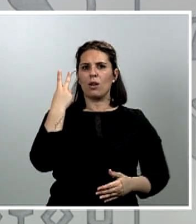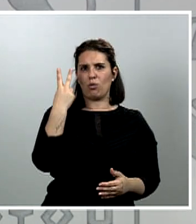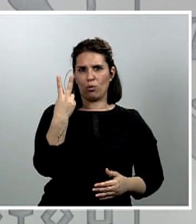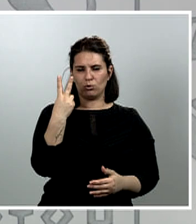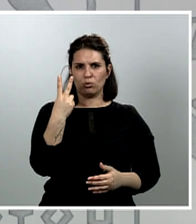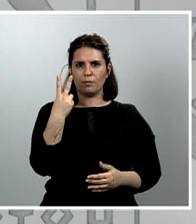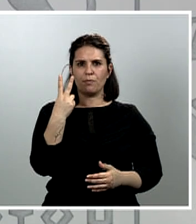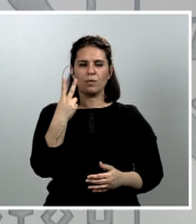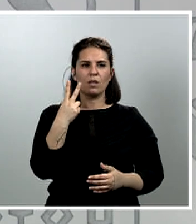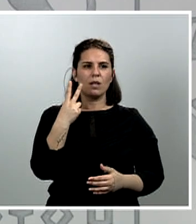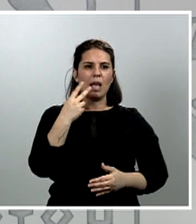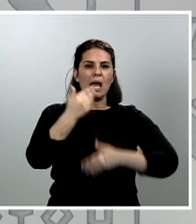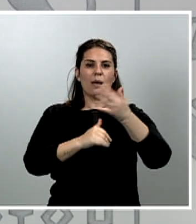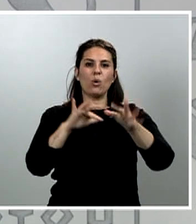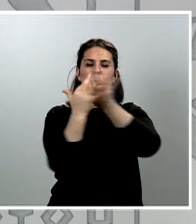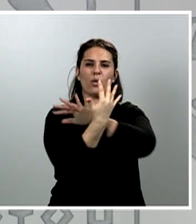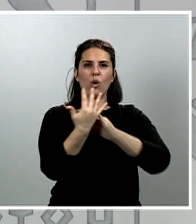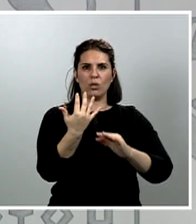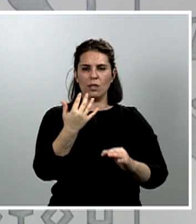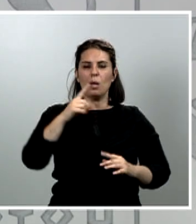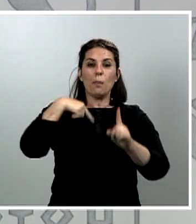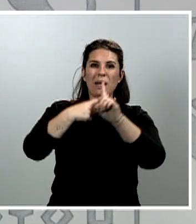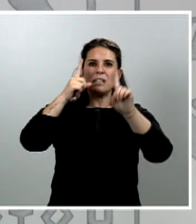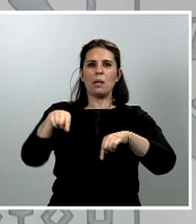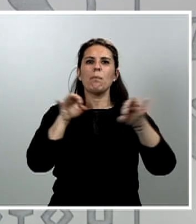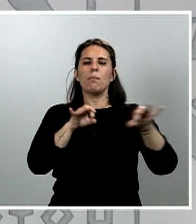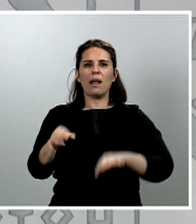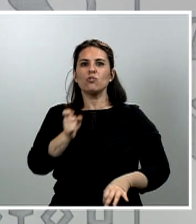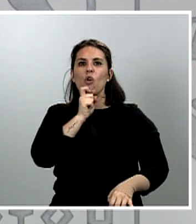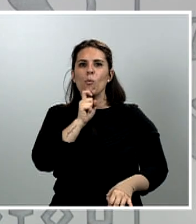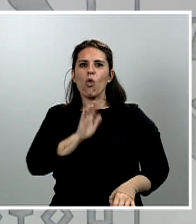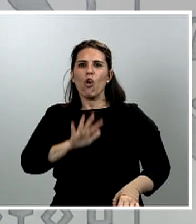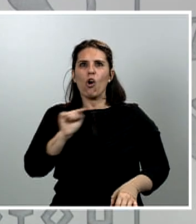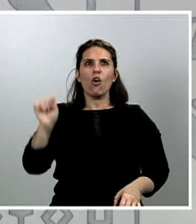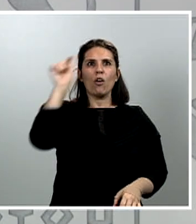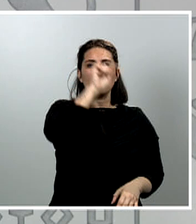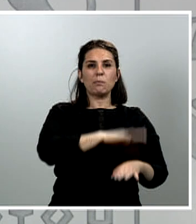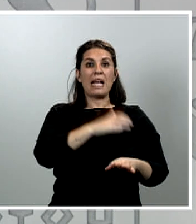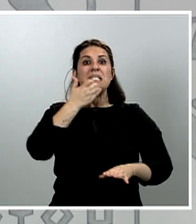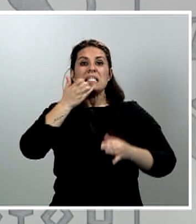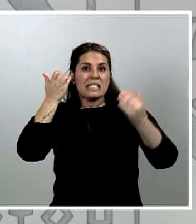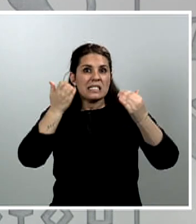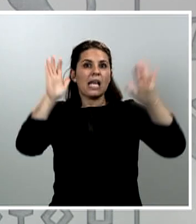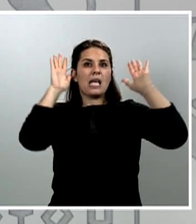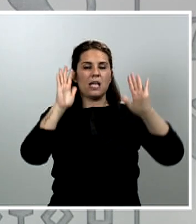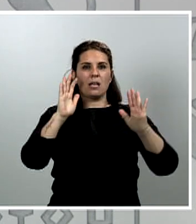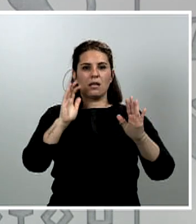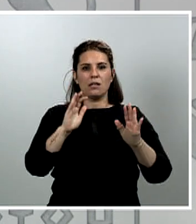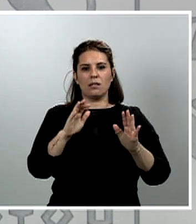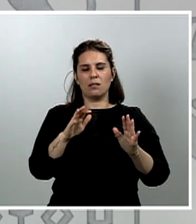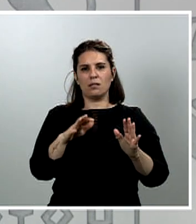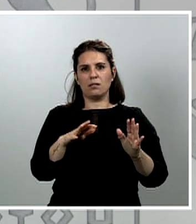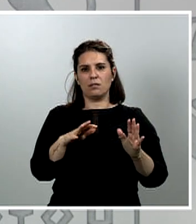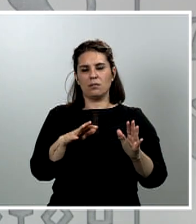sino cómo de preparados estamos en cada una de las zonas para poder responder en caso de que las medidas impliquen